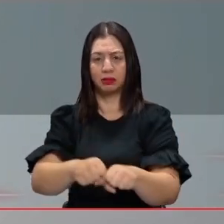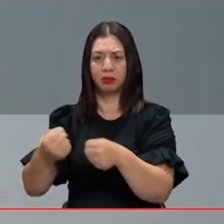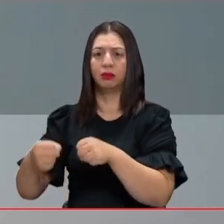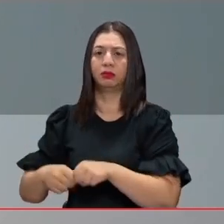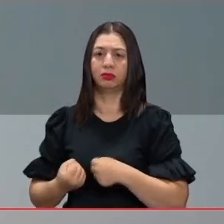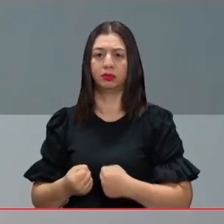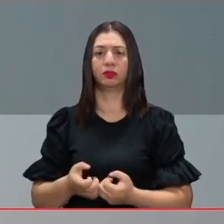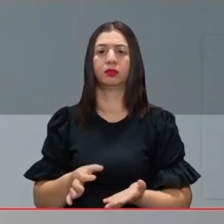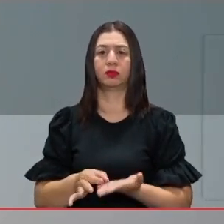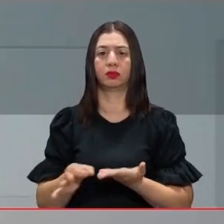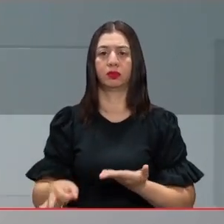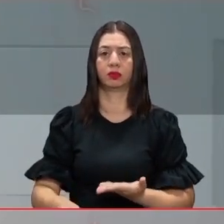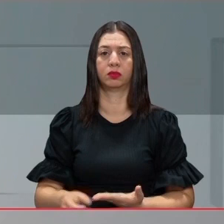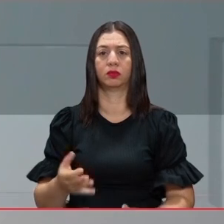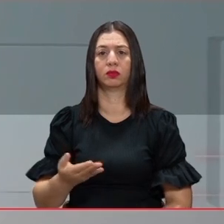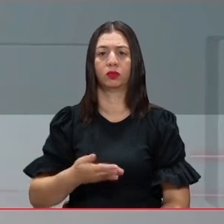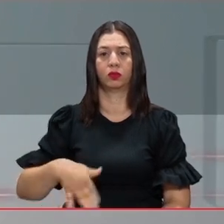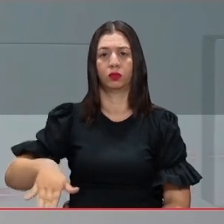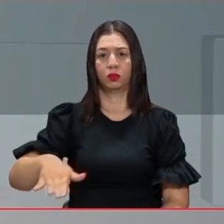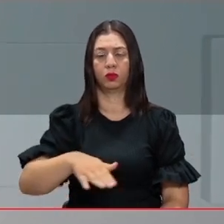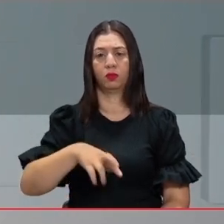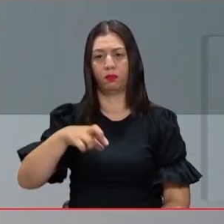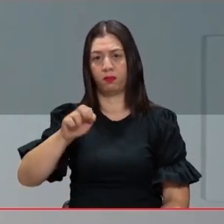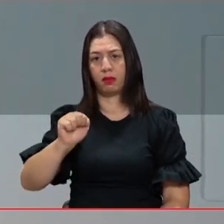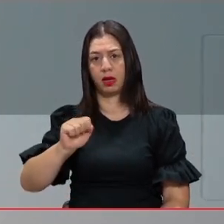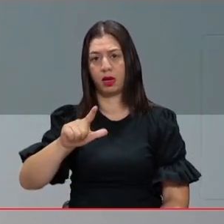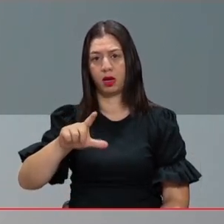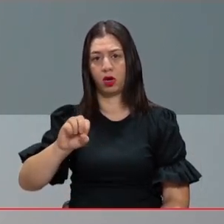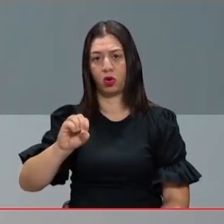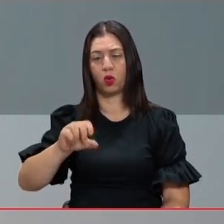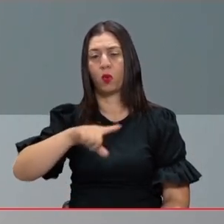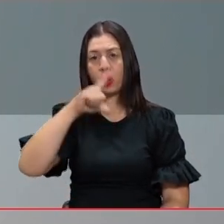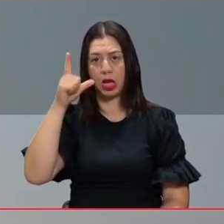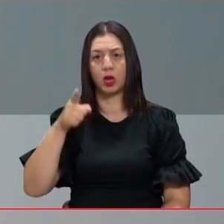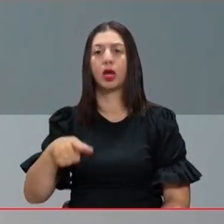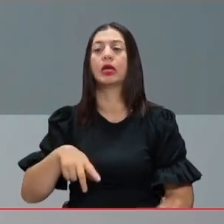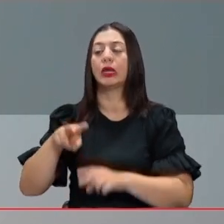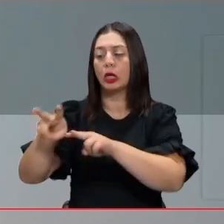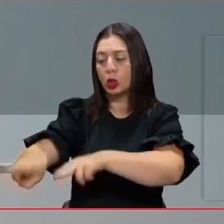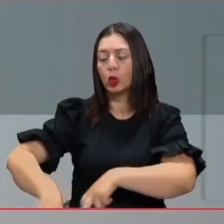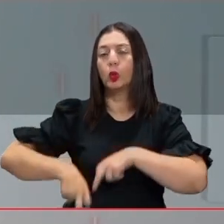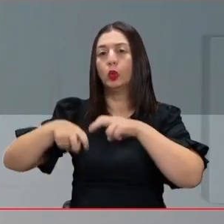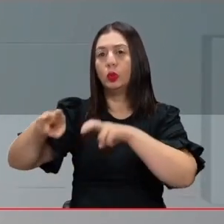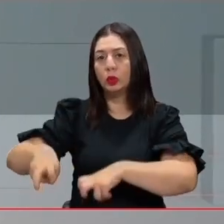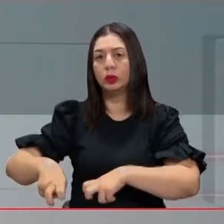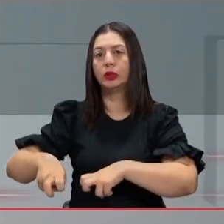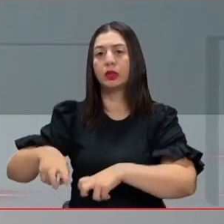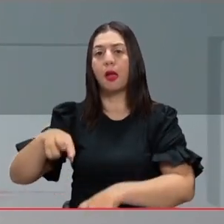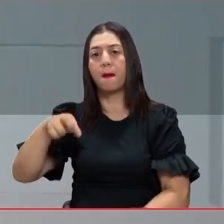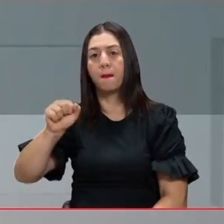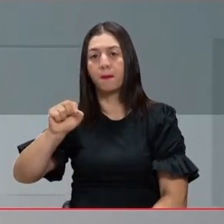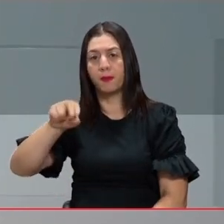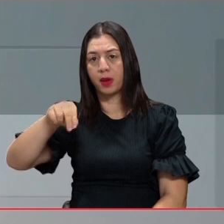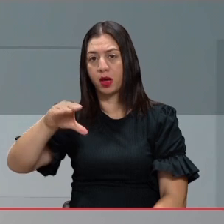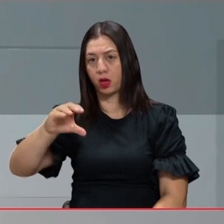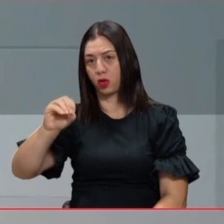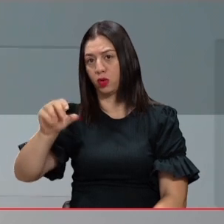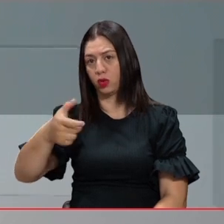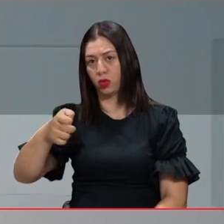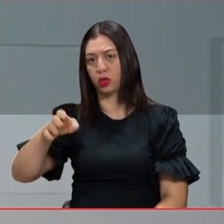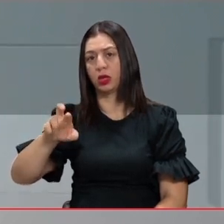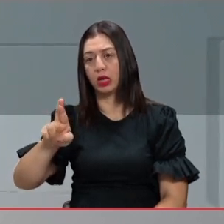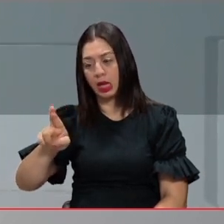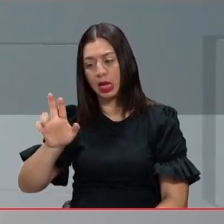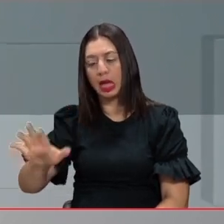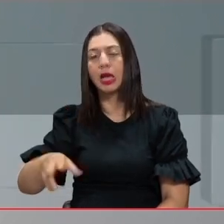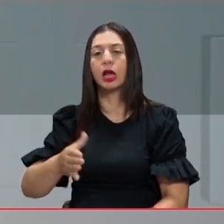los corregimientos de Honduras y Palo Blanco. También algunos cultivos de pancoger, como fueron